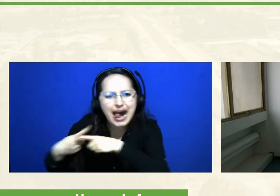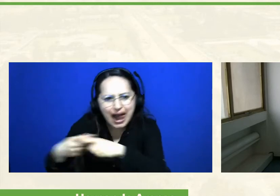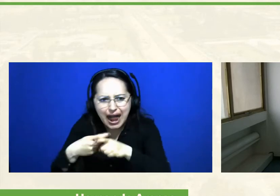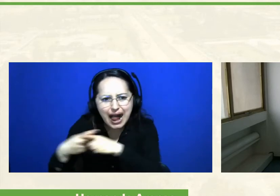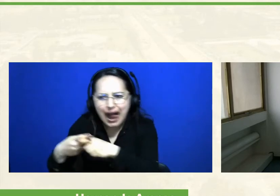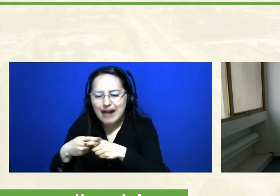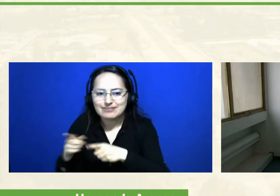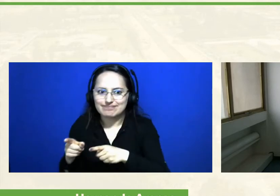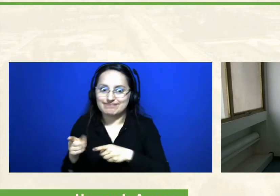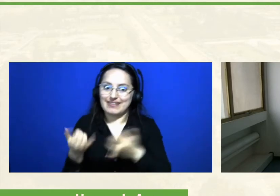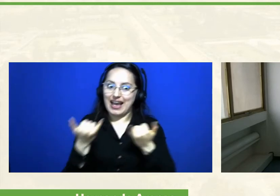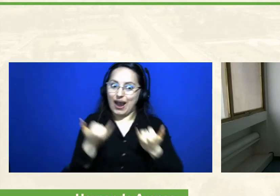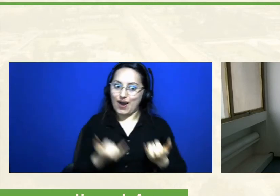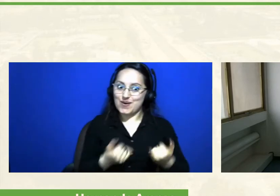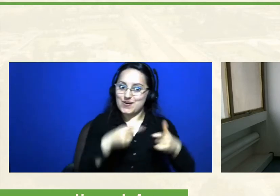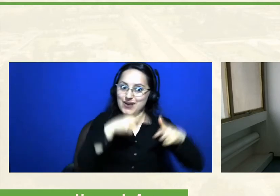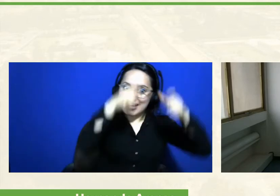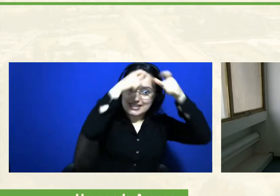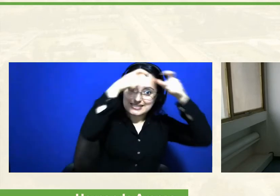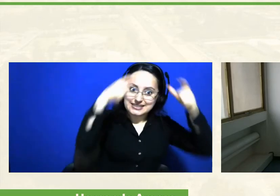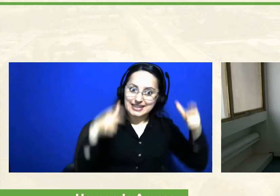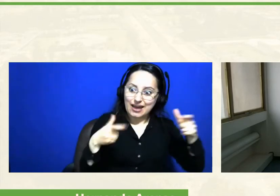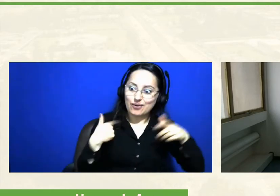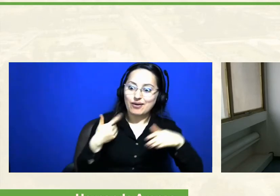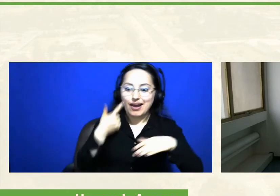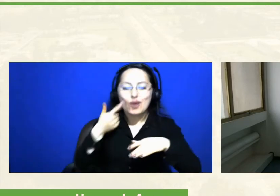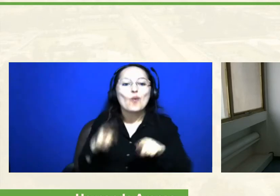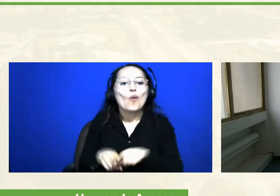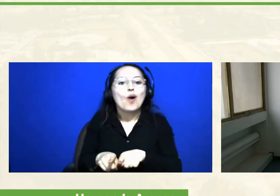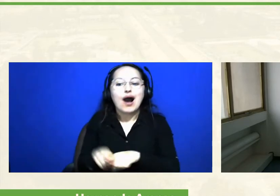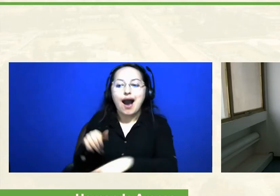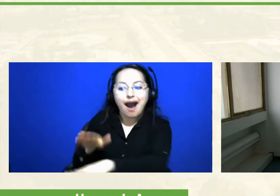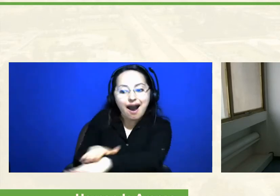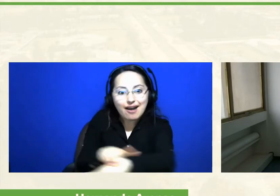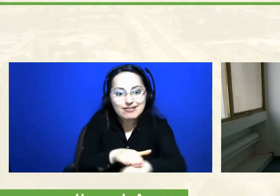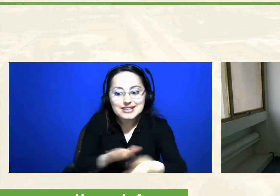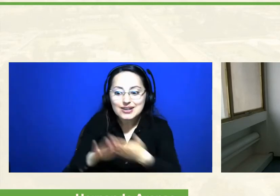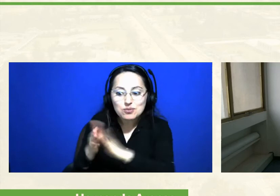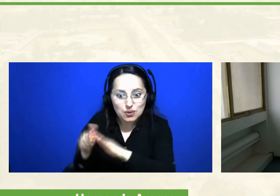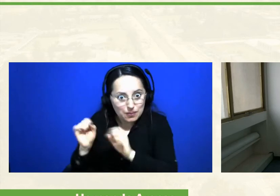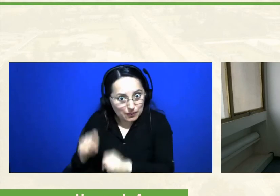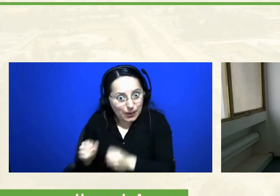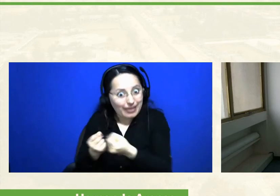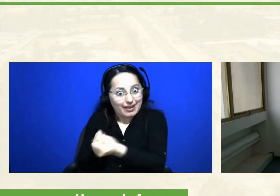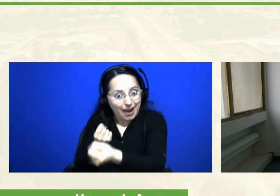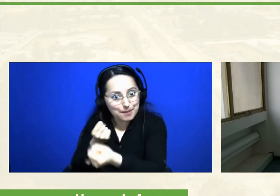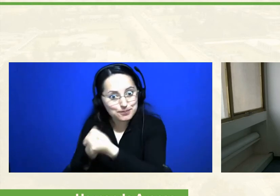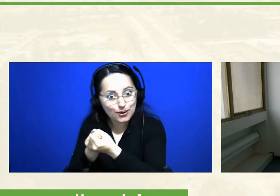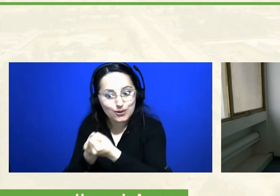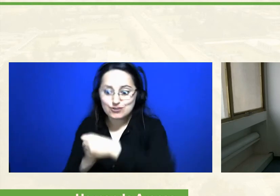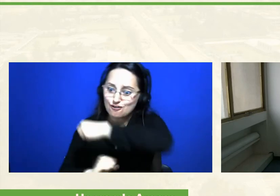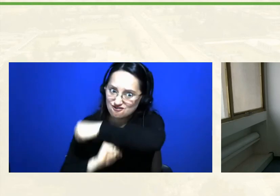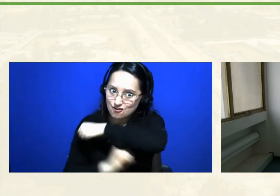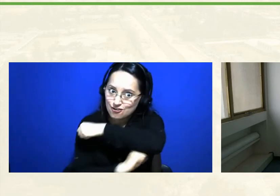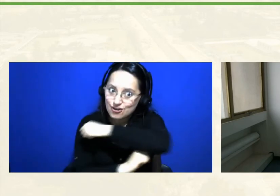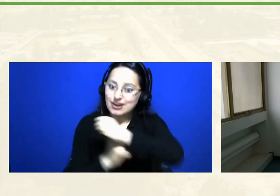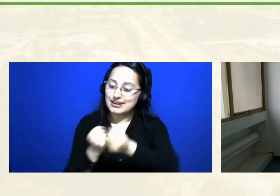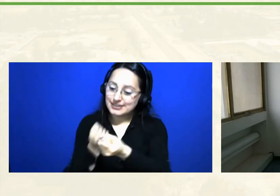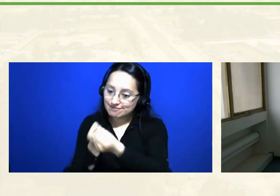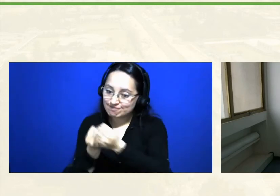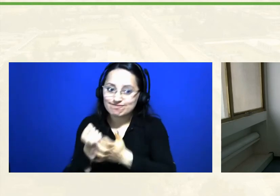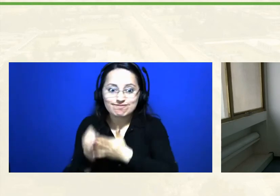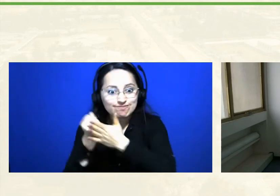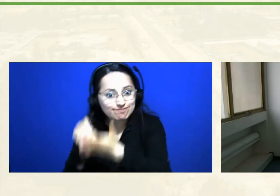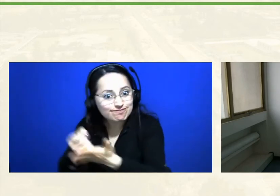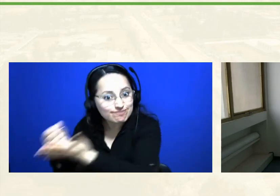Estado le transmite a la comunidad que los puede acompañar en estos procesos, los puede fortalecer. Y pues nada,